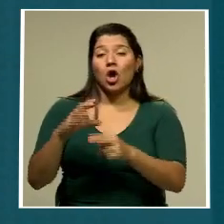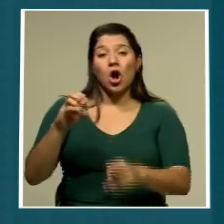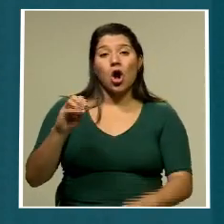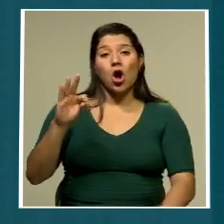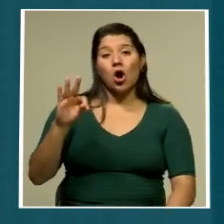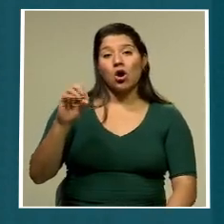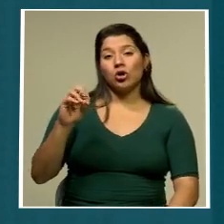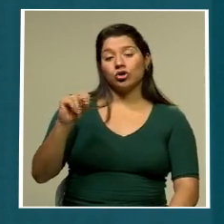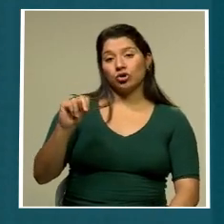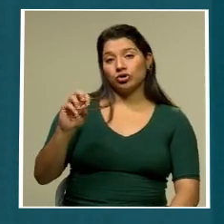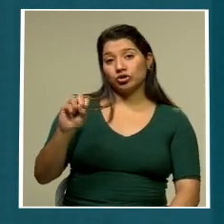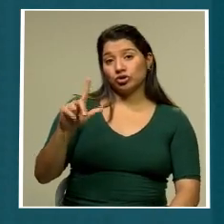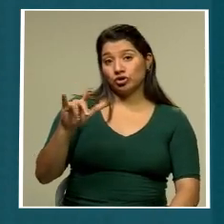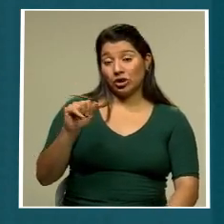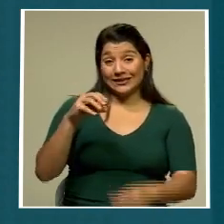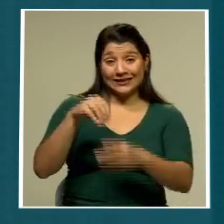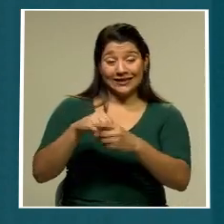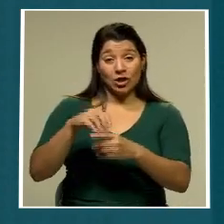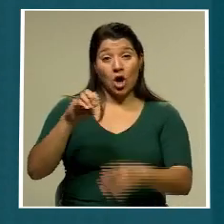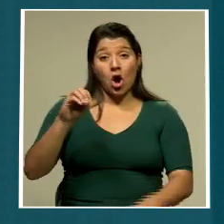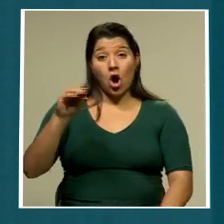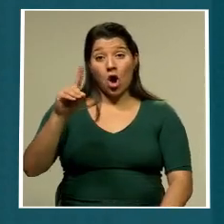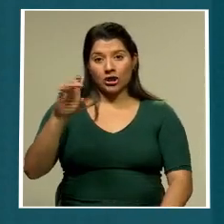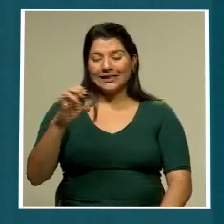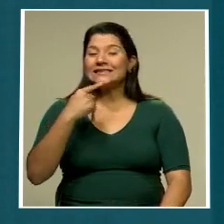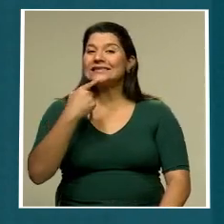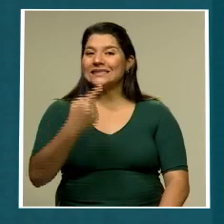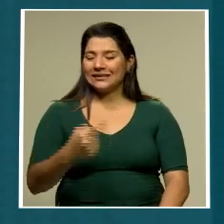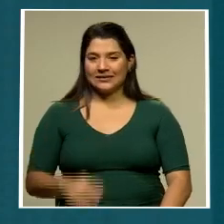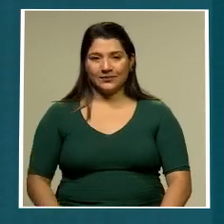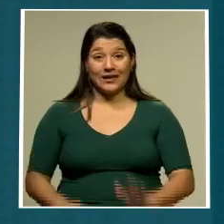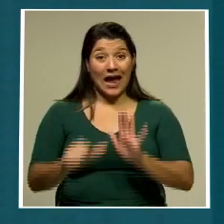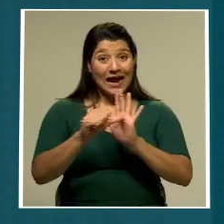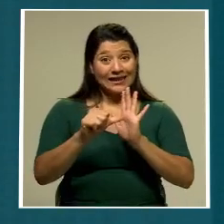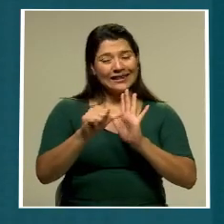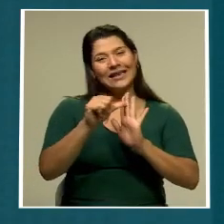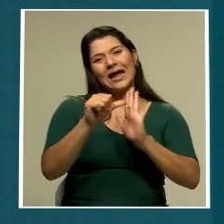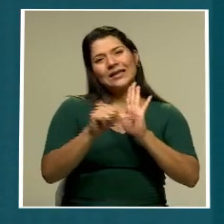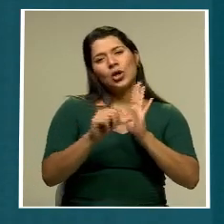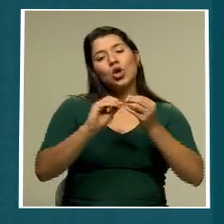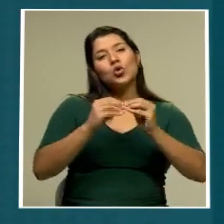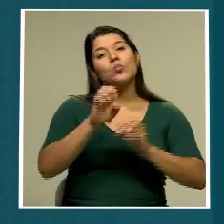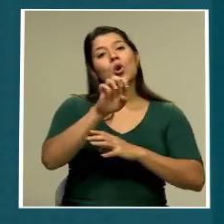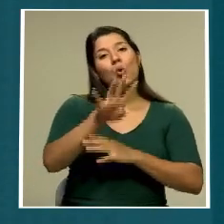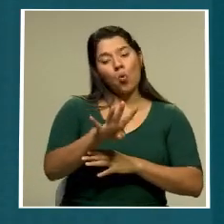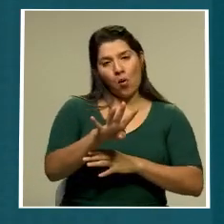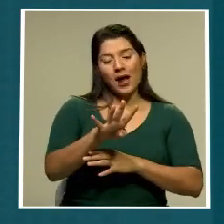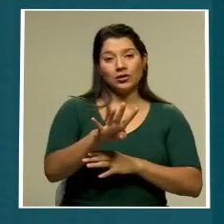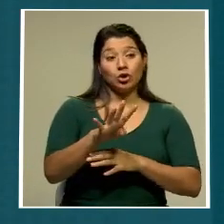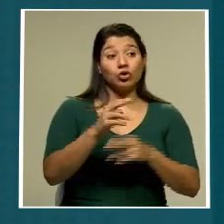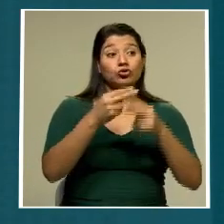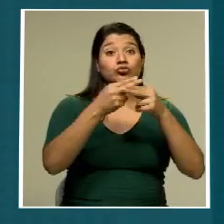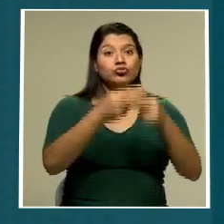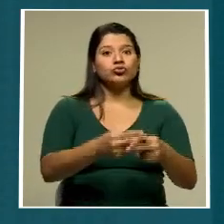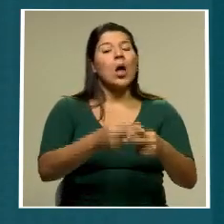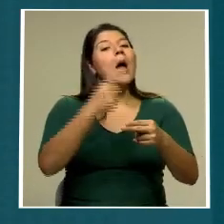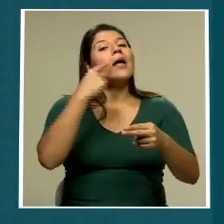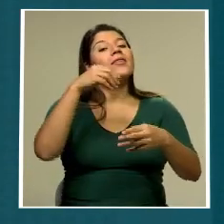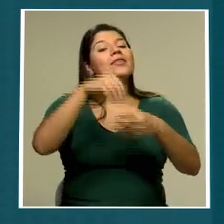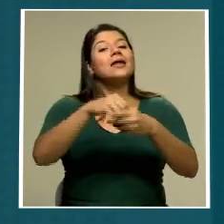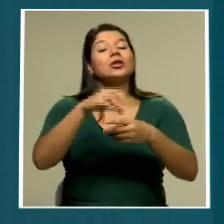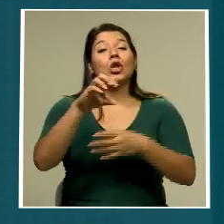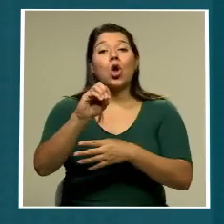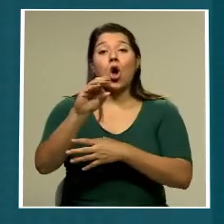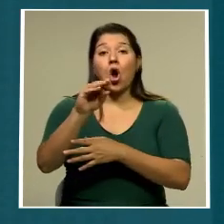Solís en la OCDE. El mismo cita: artículo 4, delegación ante la Organización para la Cooperación y el